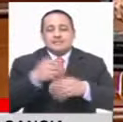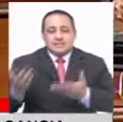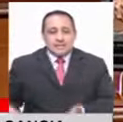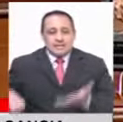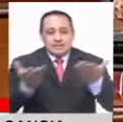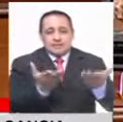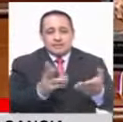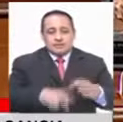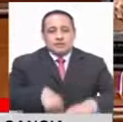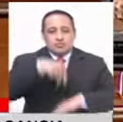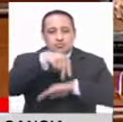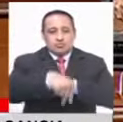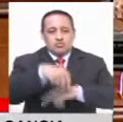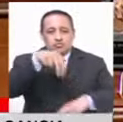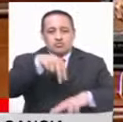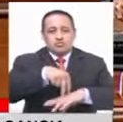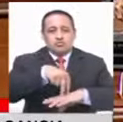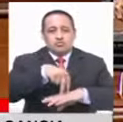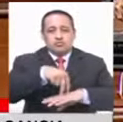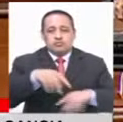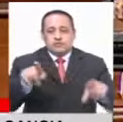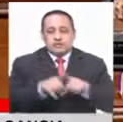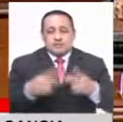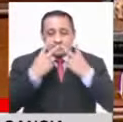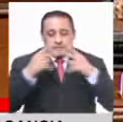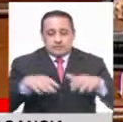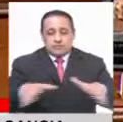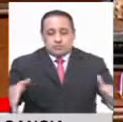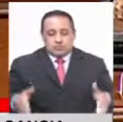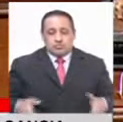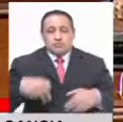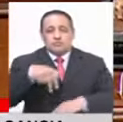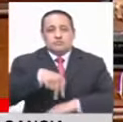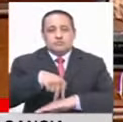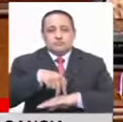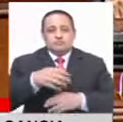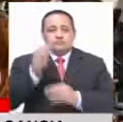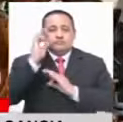invita a ubicarse en el lugar instalado con dicho fin.